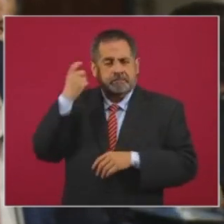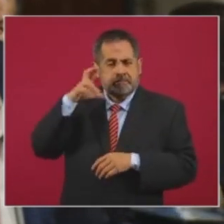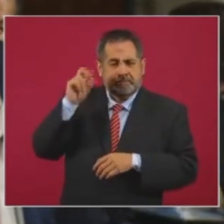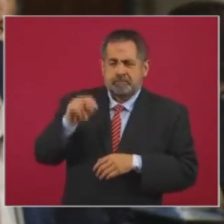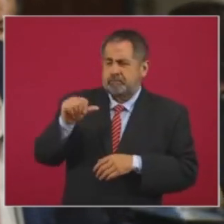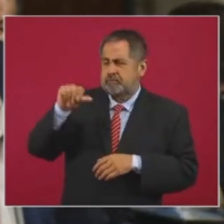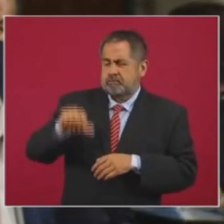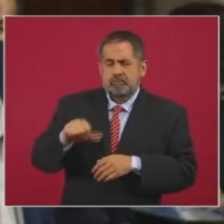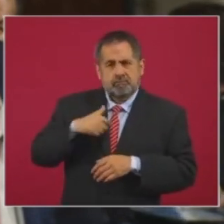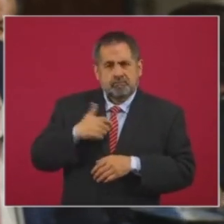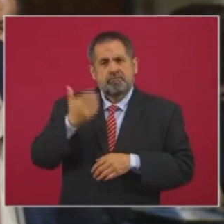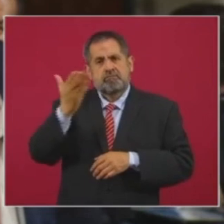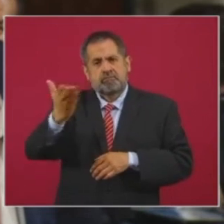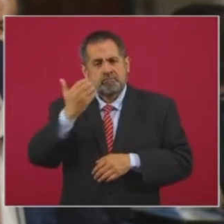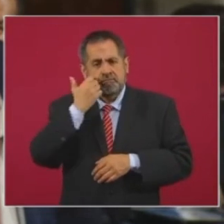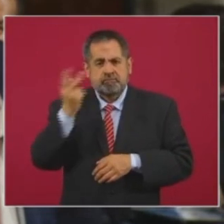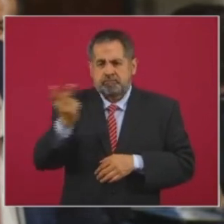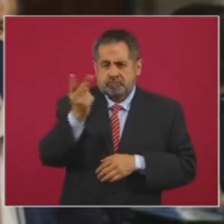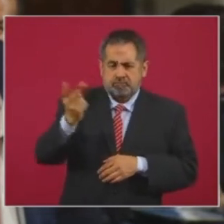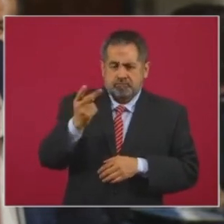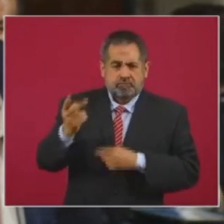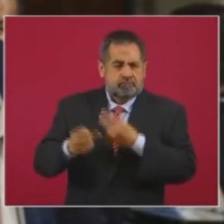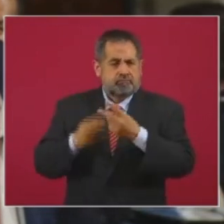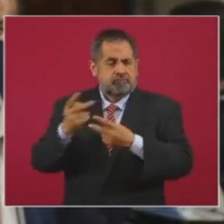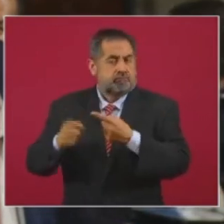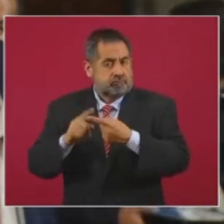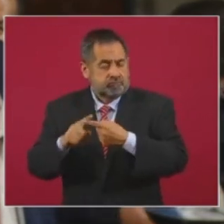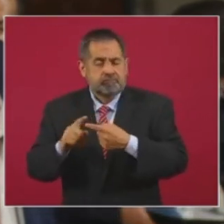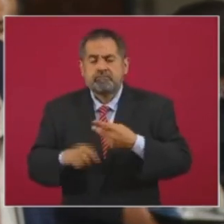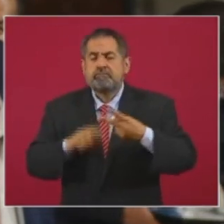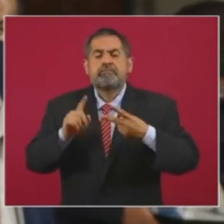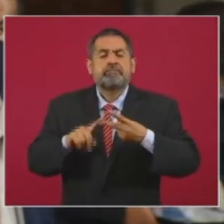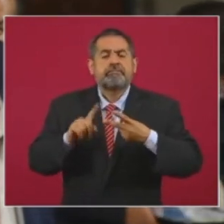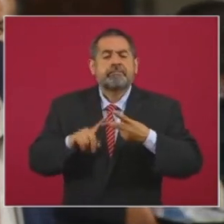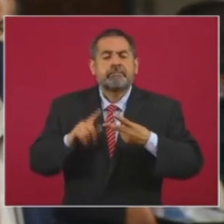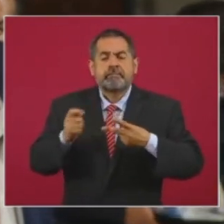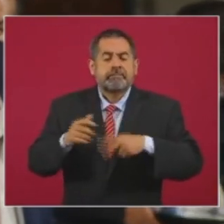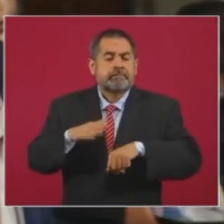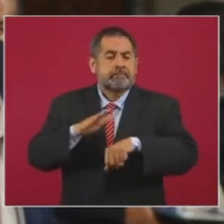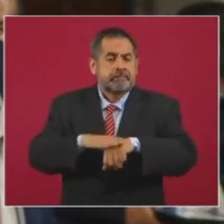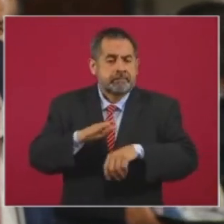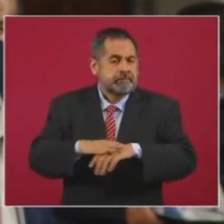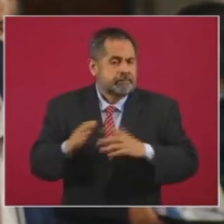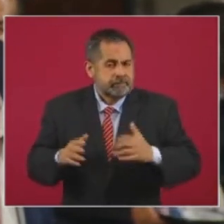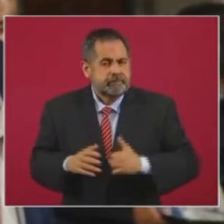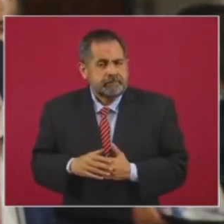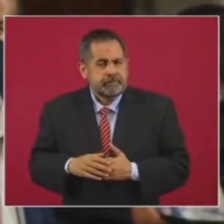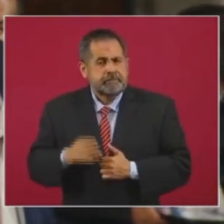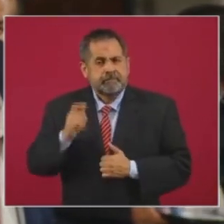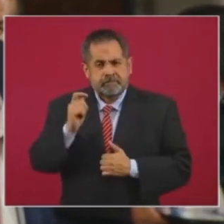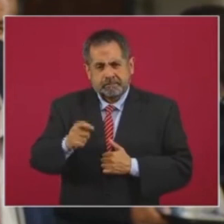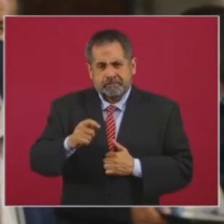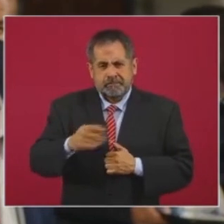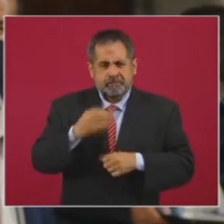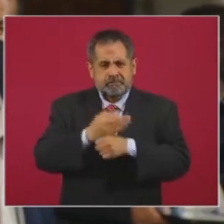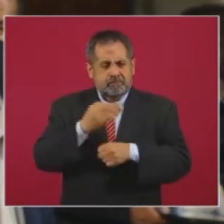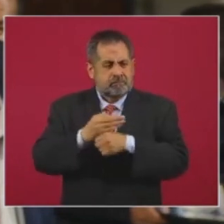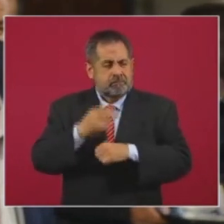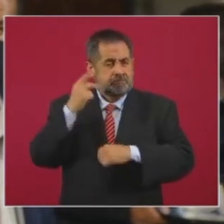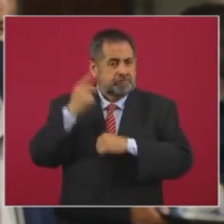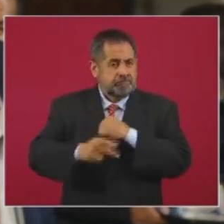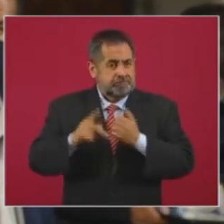lo que queremos venir a denunciar hoy. Y otra, que es una advertencia, y estamos alertando precisamente de un peligro a la